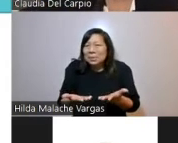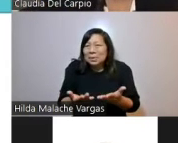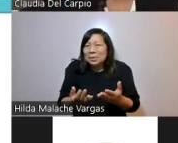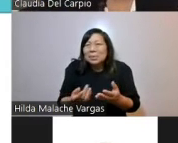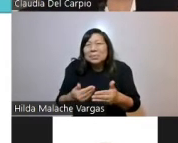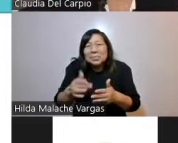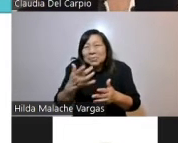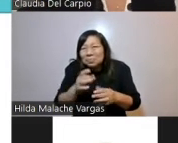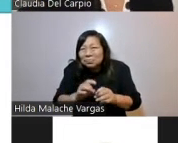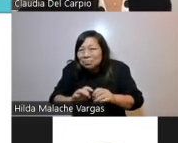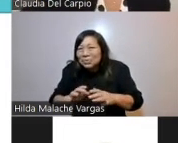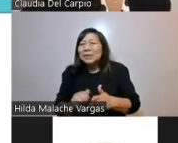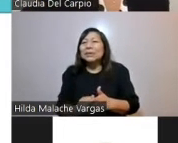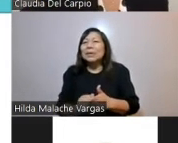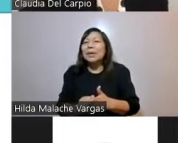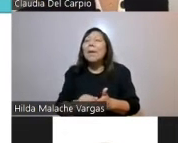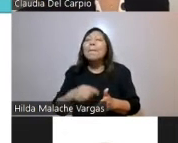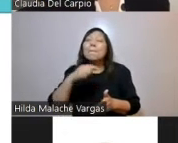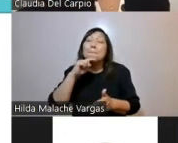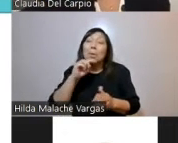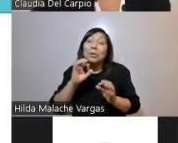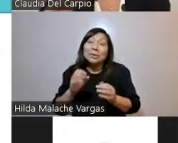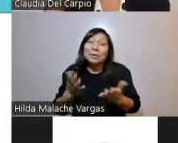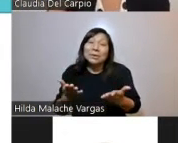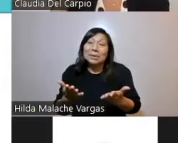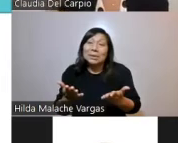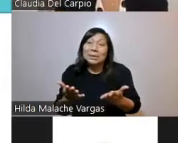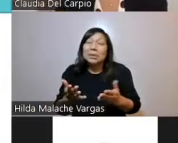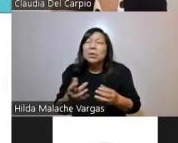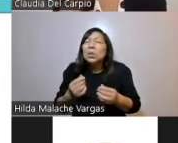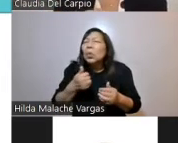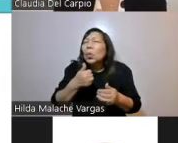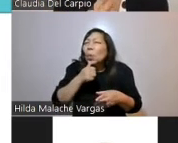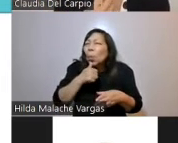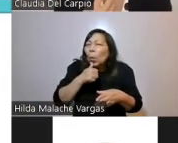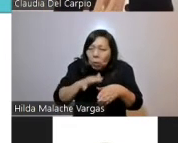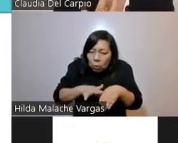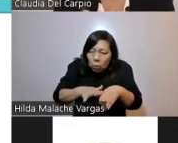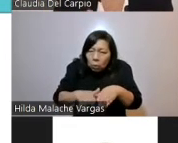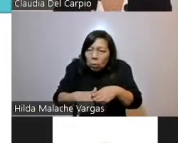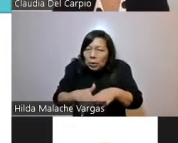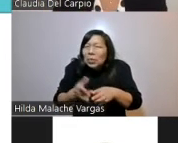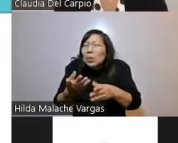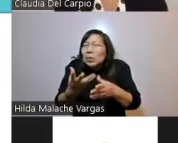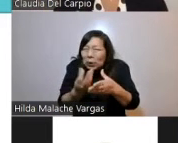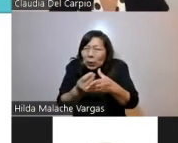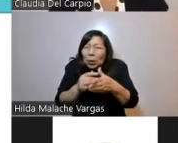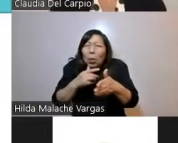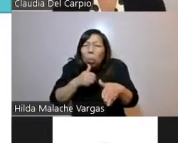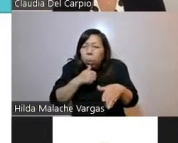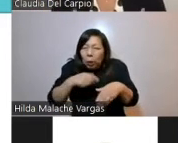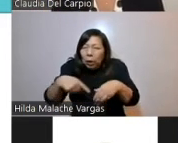generar infecciones. Y en mujeres, bueno, si es que hubiese irritación, si por A o B no hubo una adecuada lubricación y